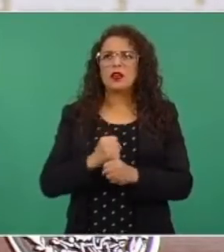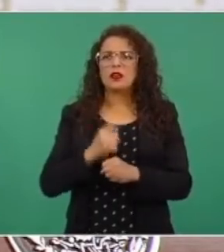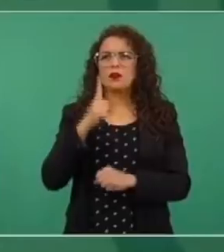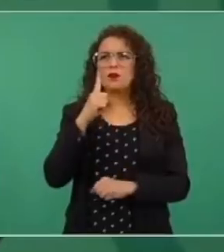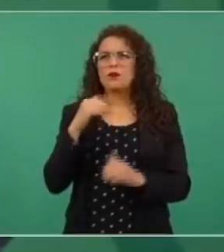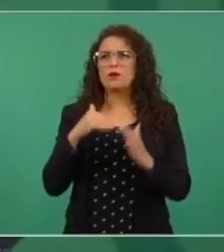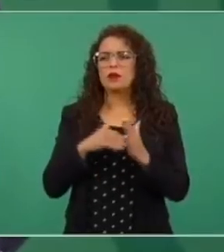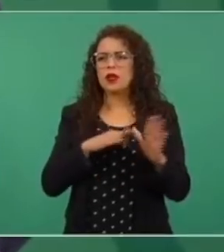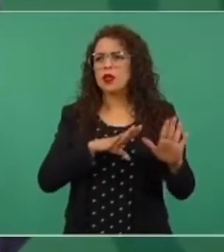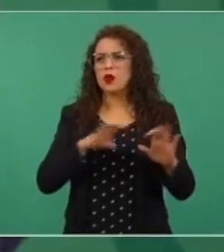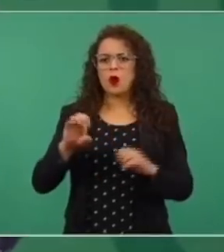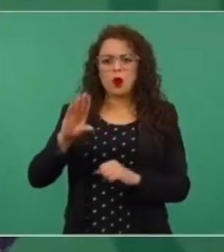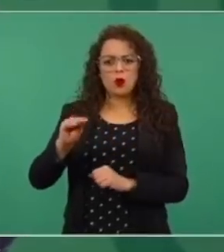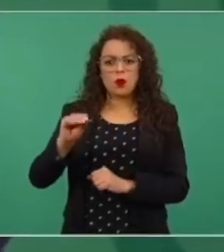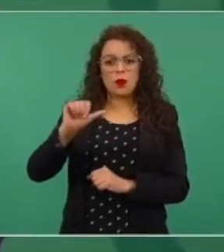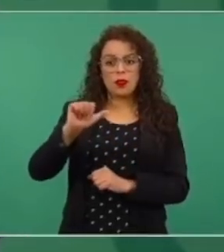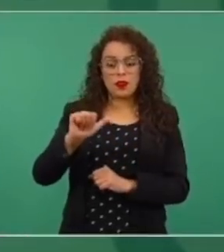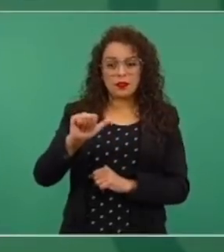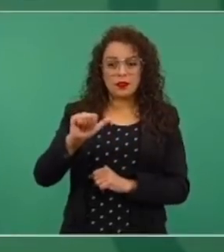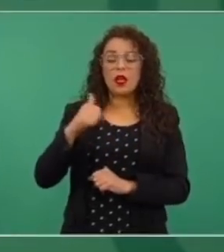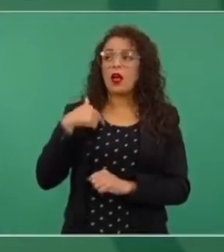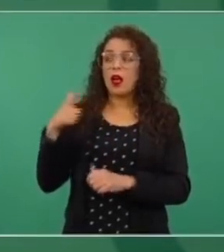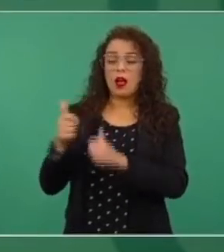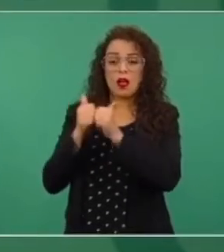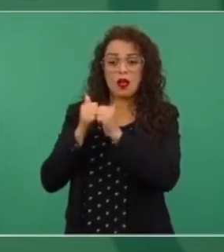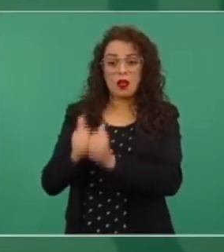1996, y me estuve una semana